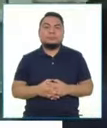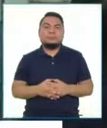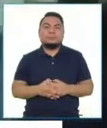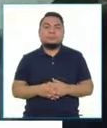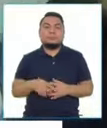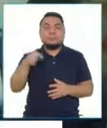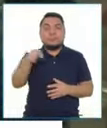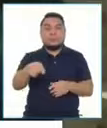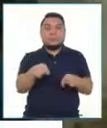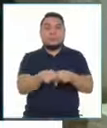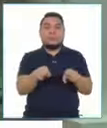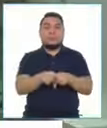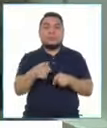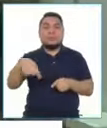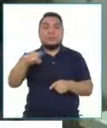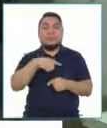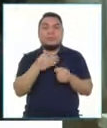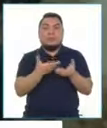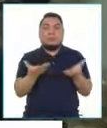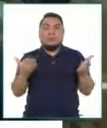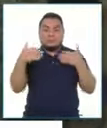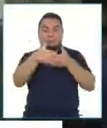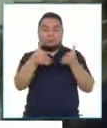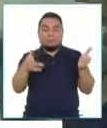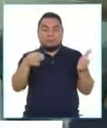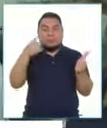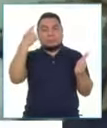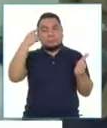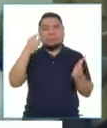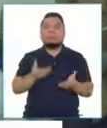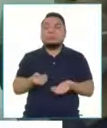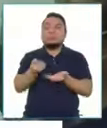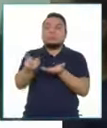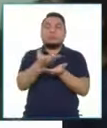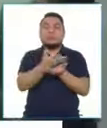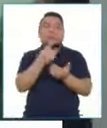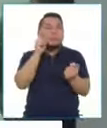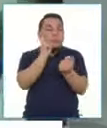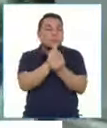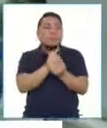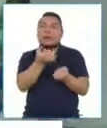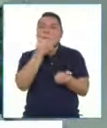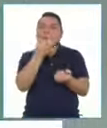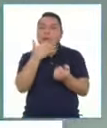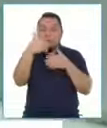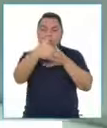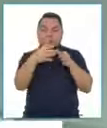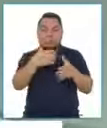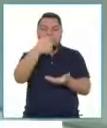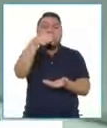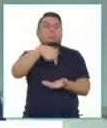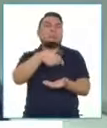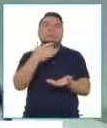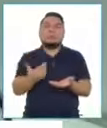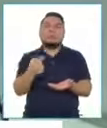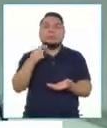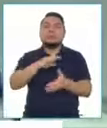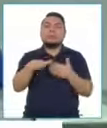Aquí también están los kits para la atención inmediata. Estos kits que cuentan con